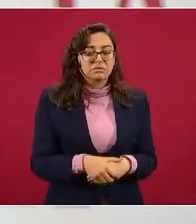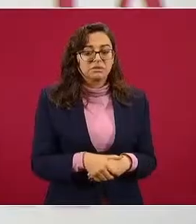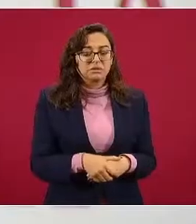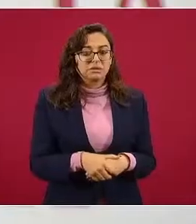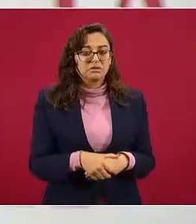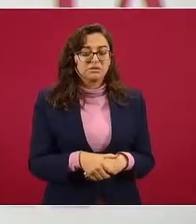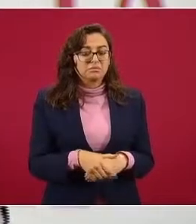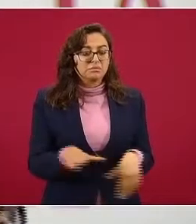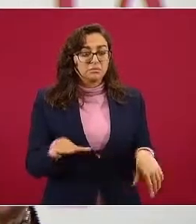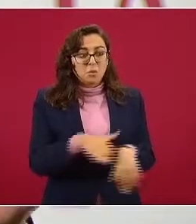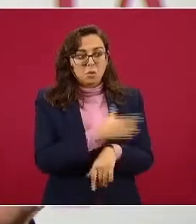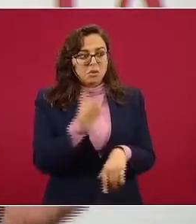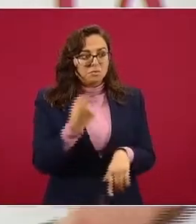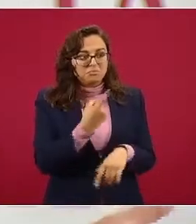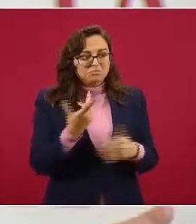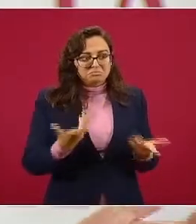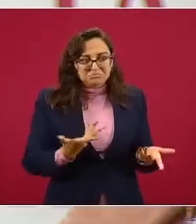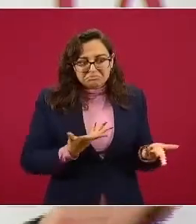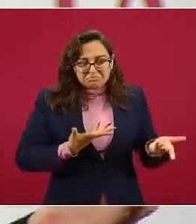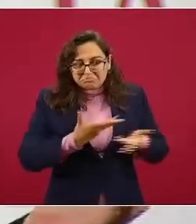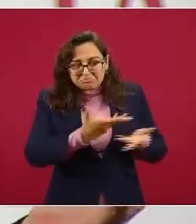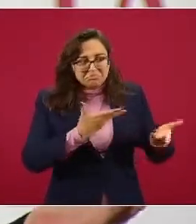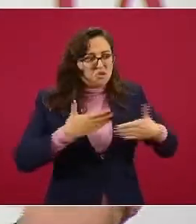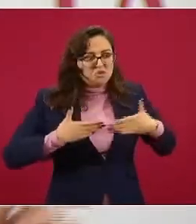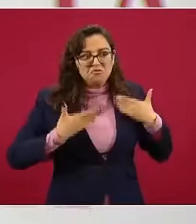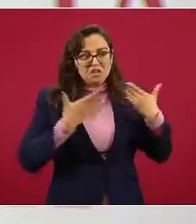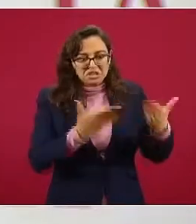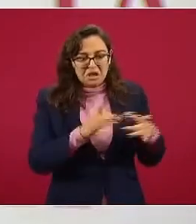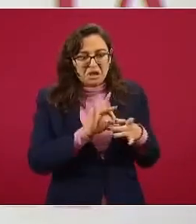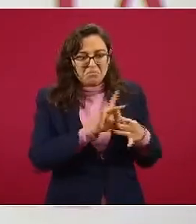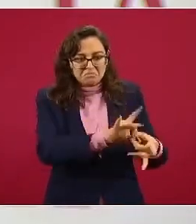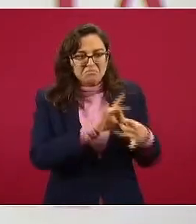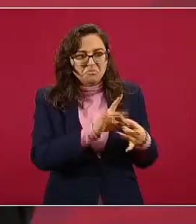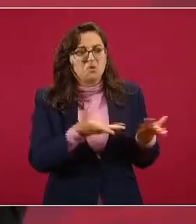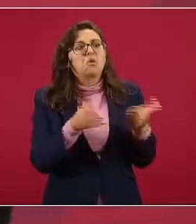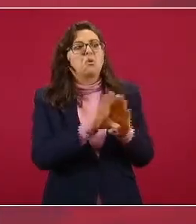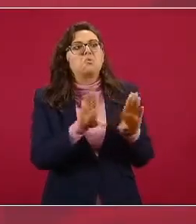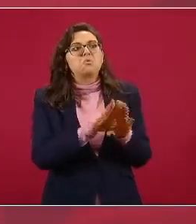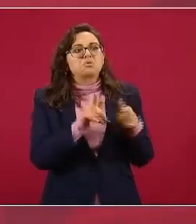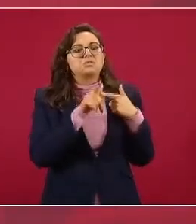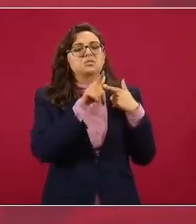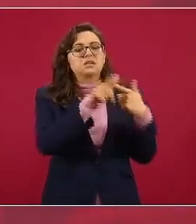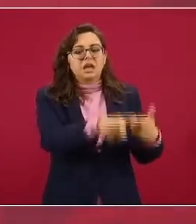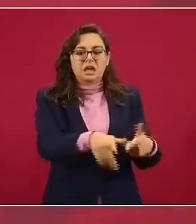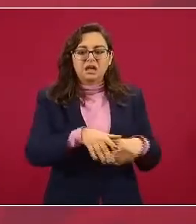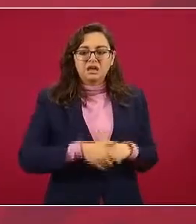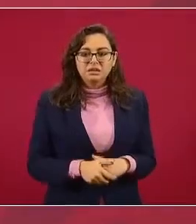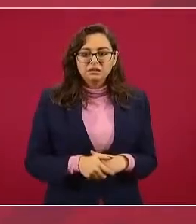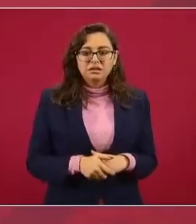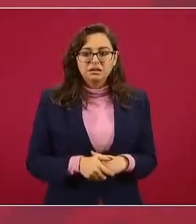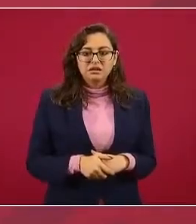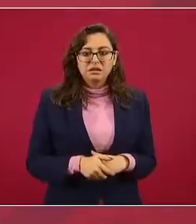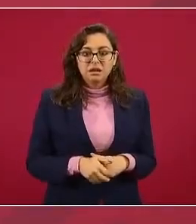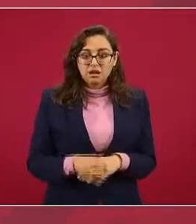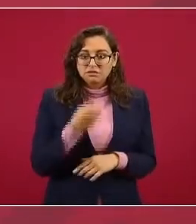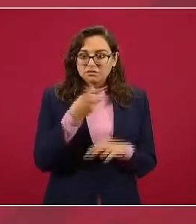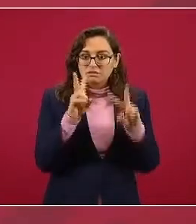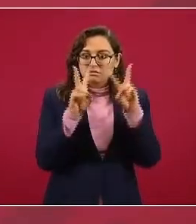porque no habiendo confianza, insisto, no se puede cooperar. ¿Cómo habría yo de comentarle